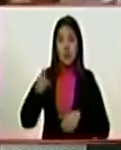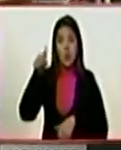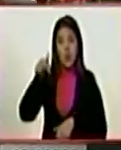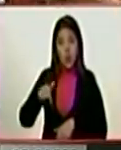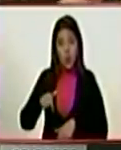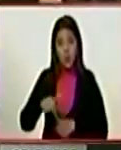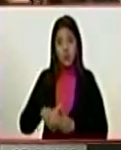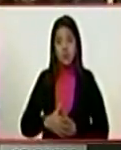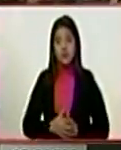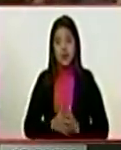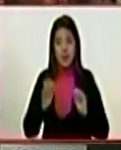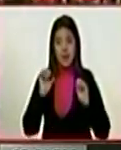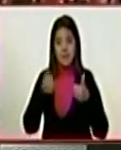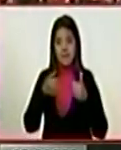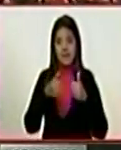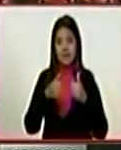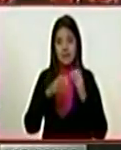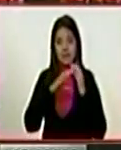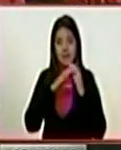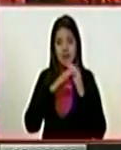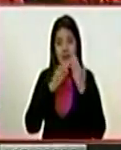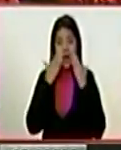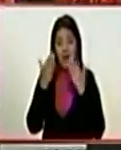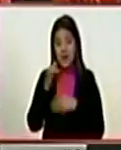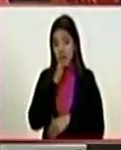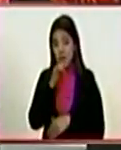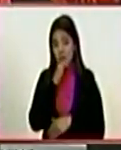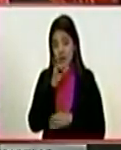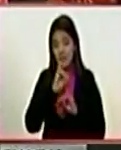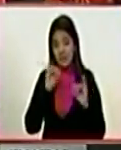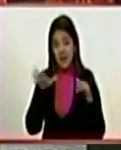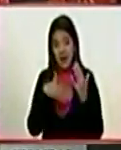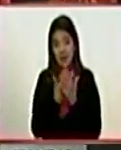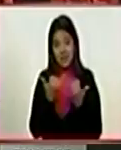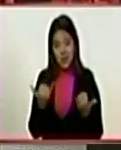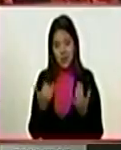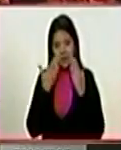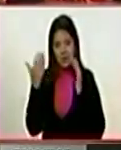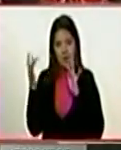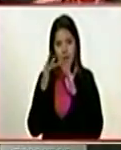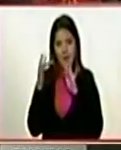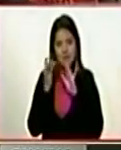de hoy esta línea. Es la información hasta el momento. Devuelvo el